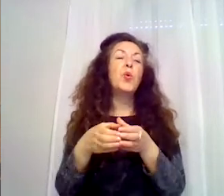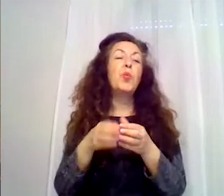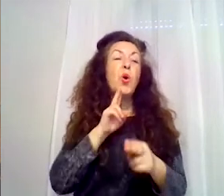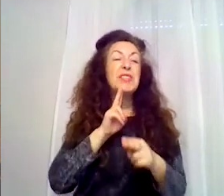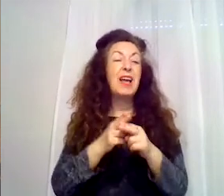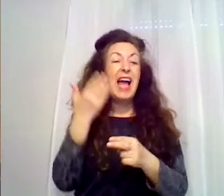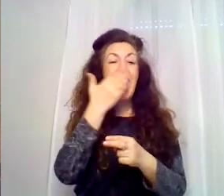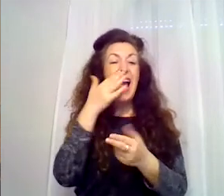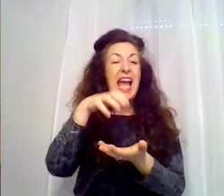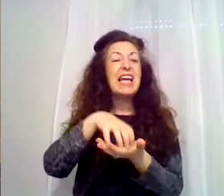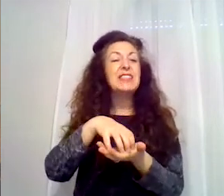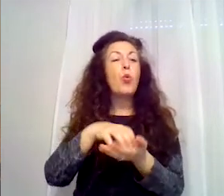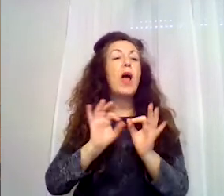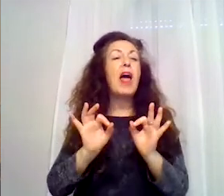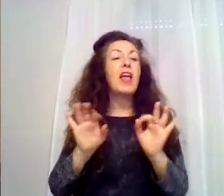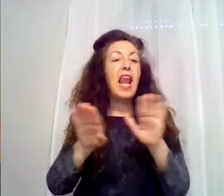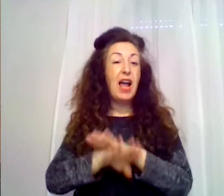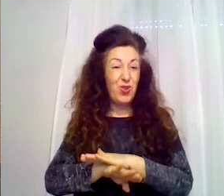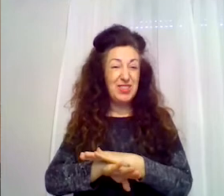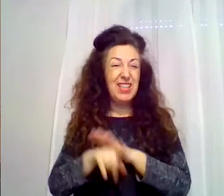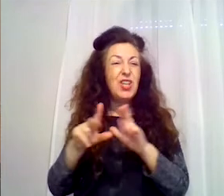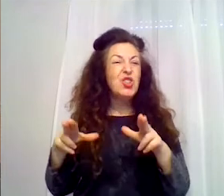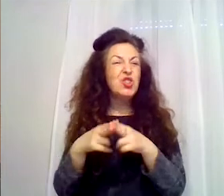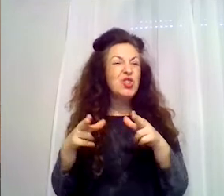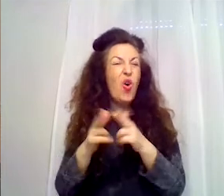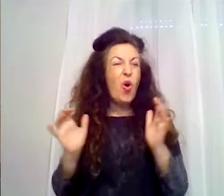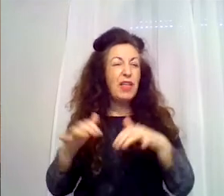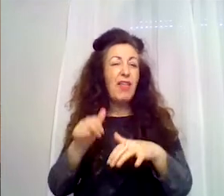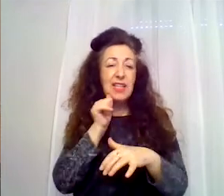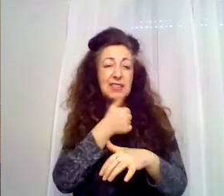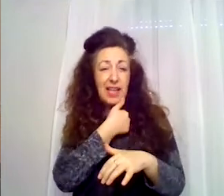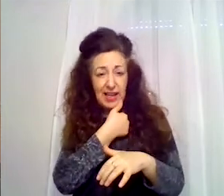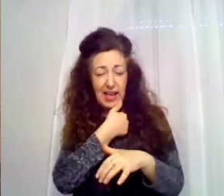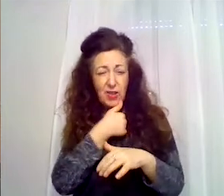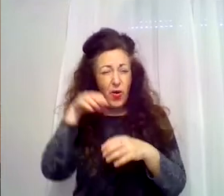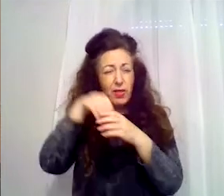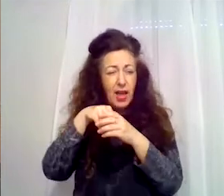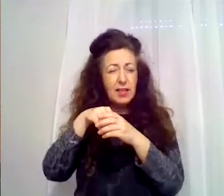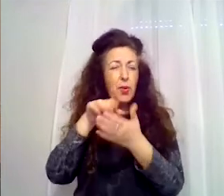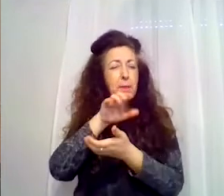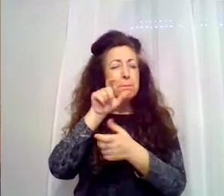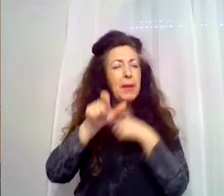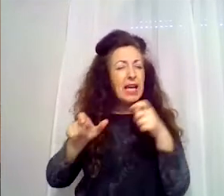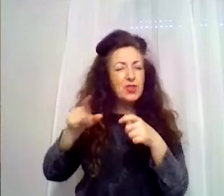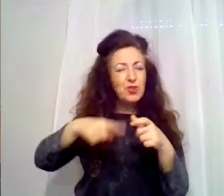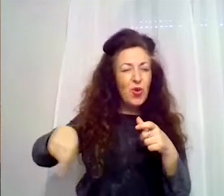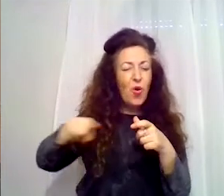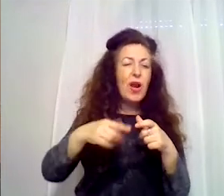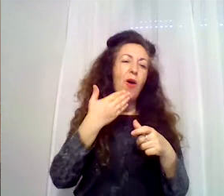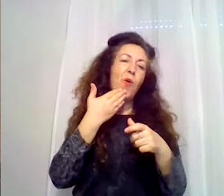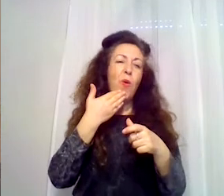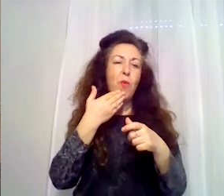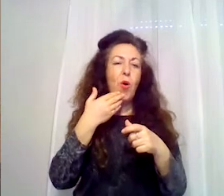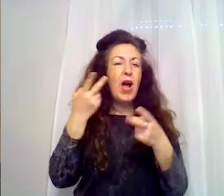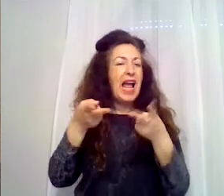no en el ámbito de una vida normal, sino en el ámbito de una vida al servicio del Estado, pero al